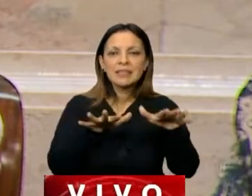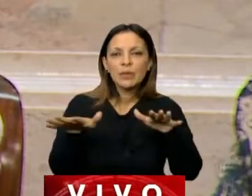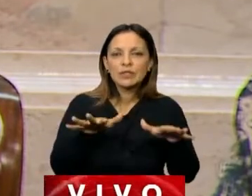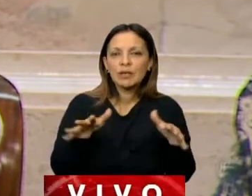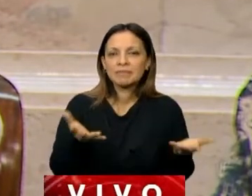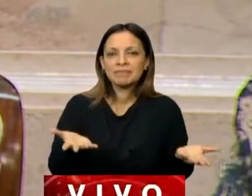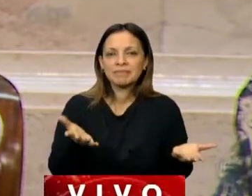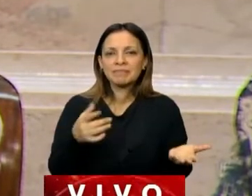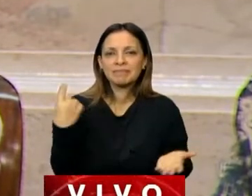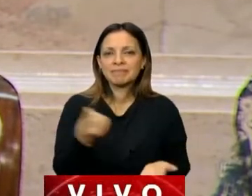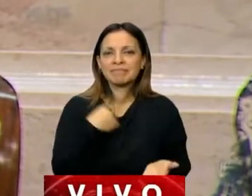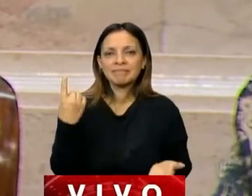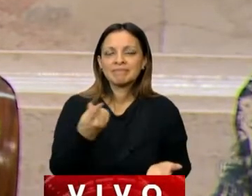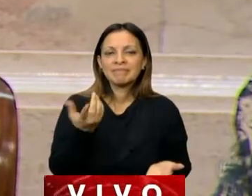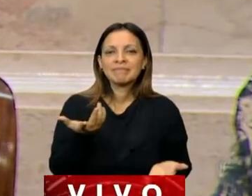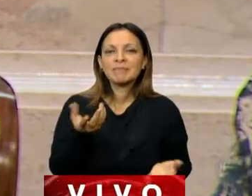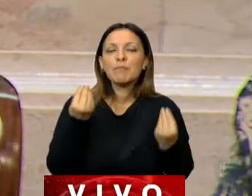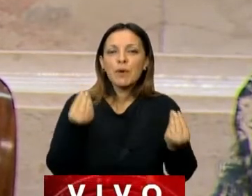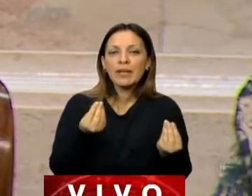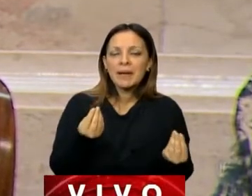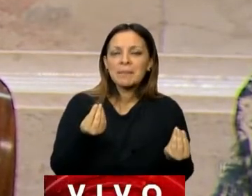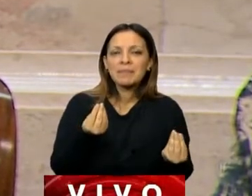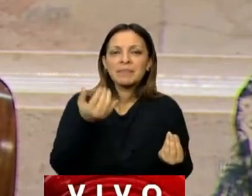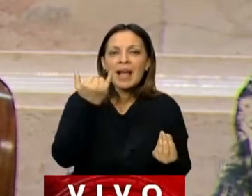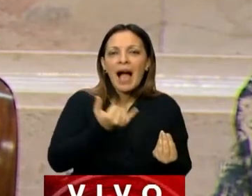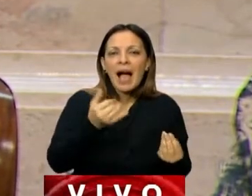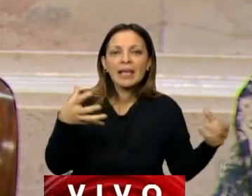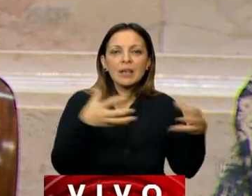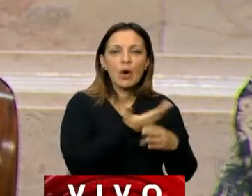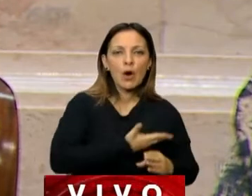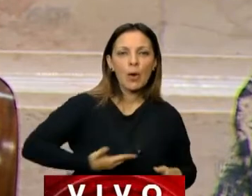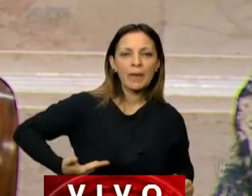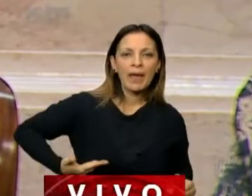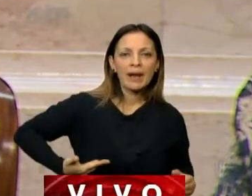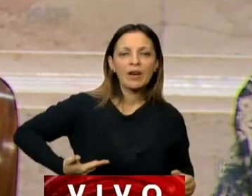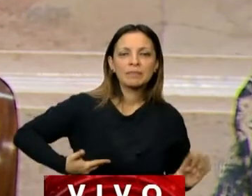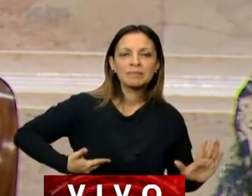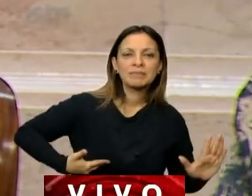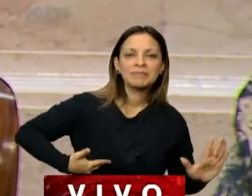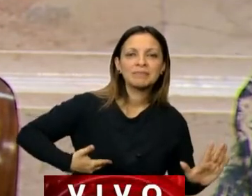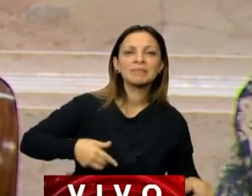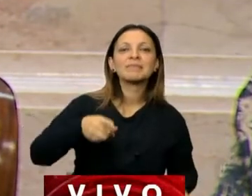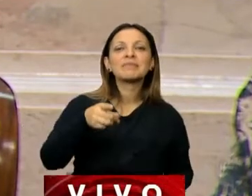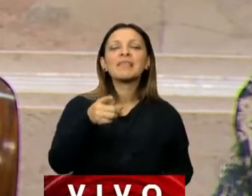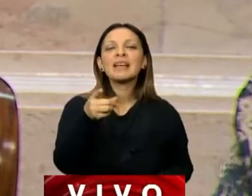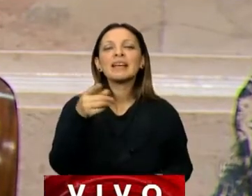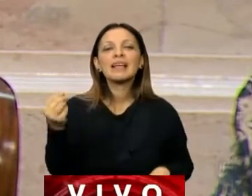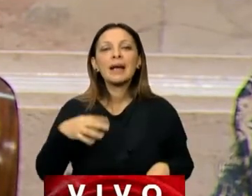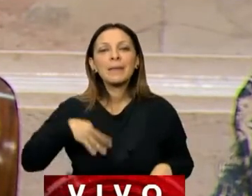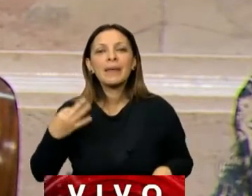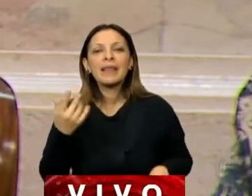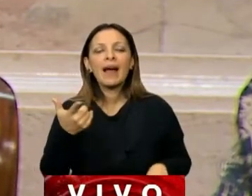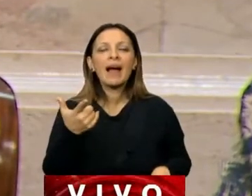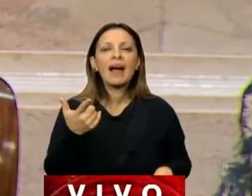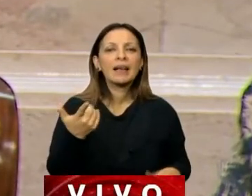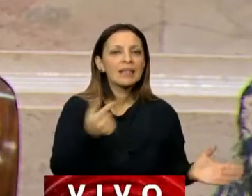argentinos. Difícil porque evidentemente hay un oficialismo, un gobierno que vive en una realidad paralela, que quiere abstraernos